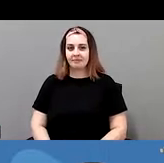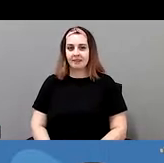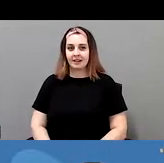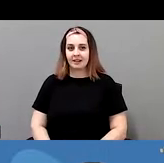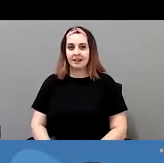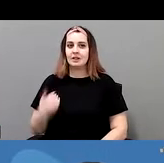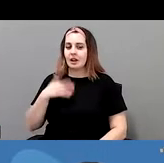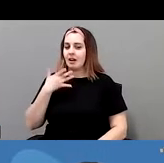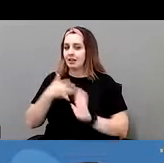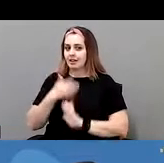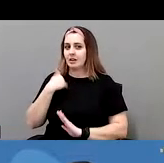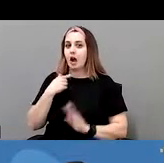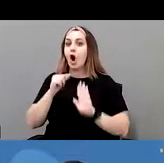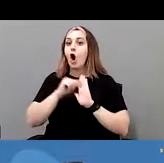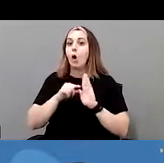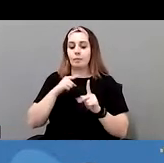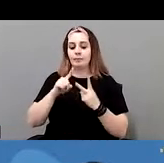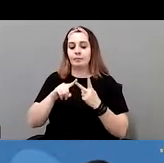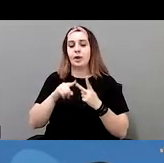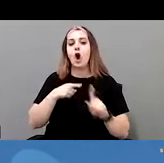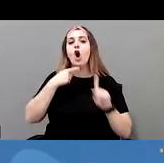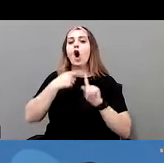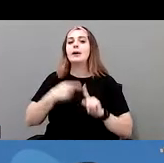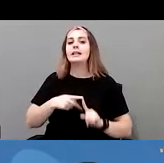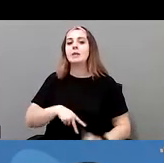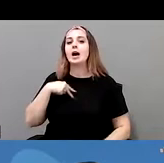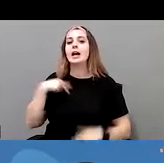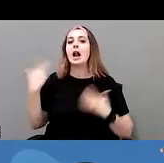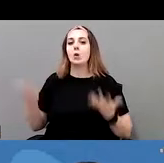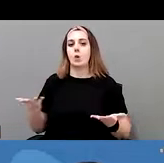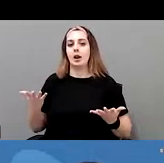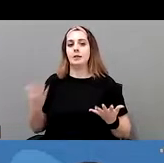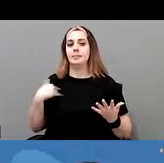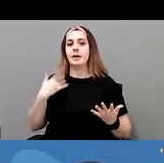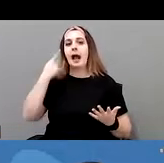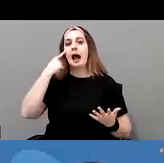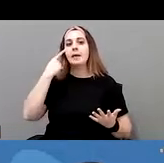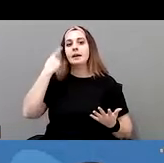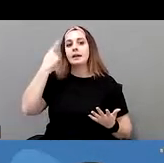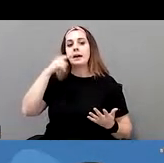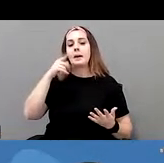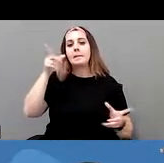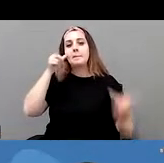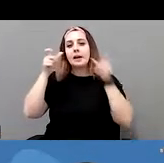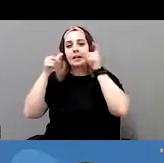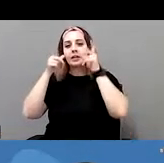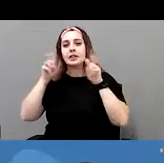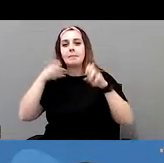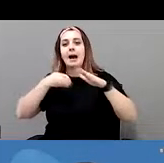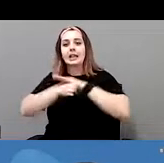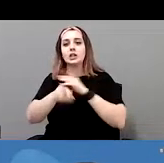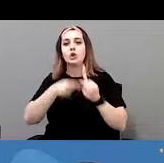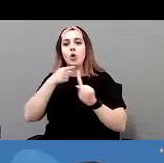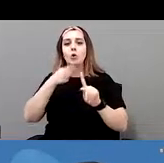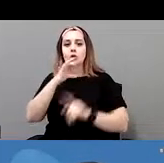ya lo he comentado. Como objetivos, el objetivo general de este proyecto es conocer cuál es la percepción sobre el acceso y uso de